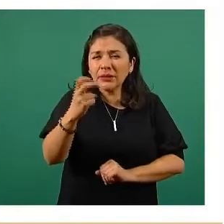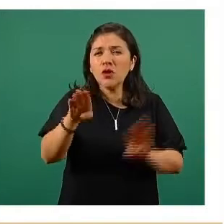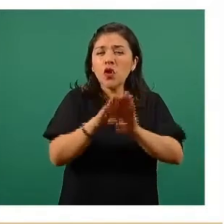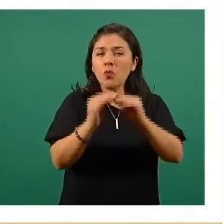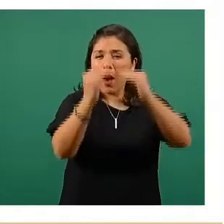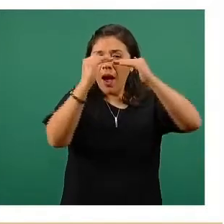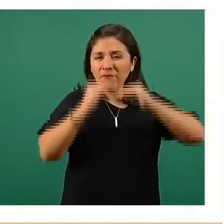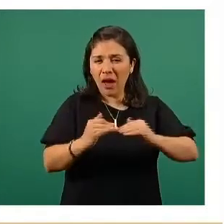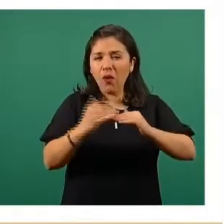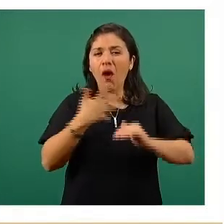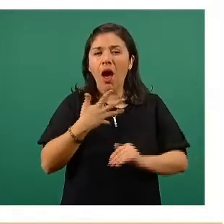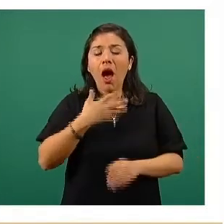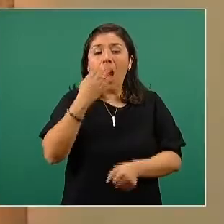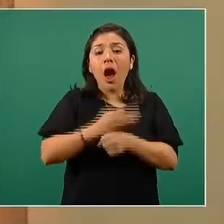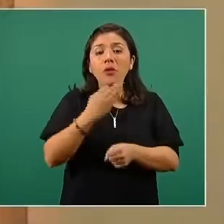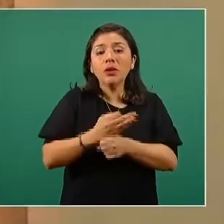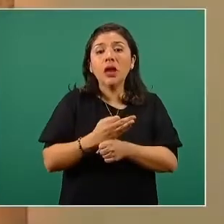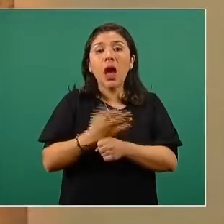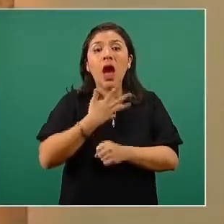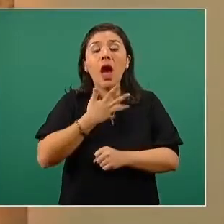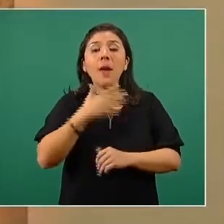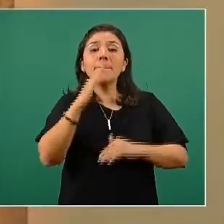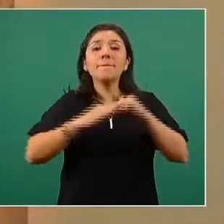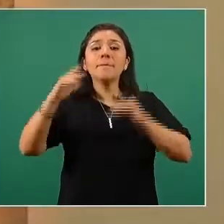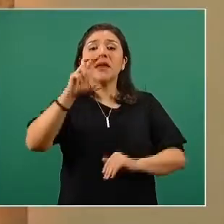inferior actualmente tenemos arriba de